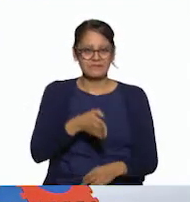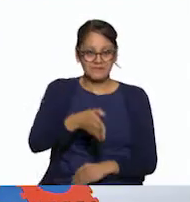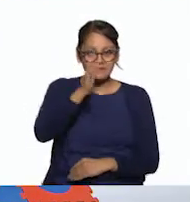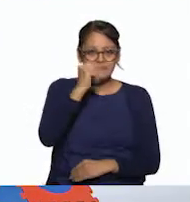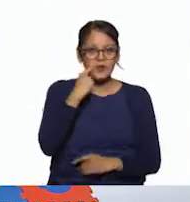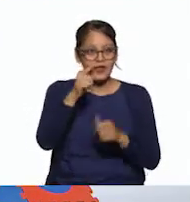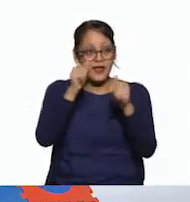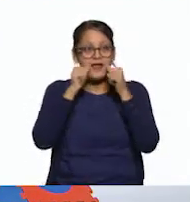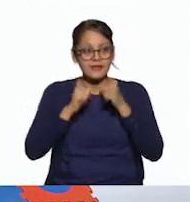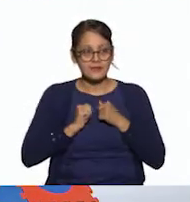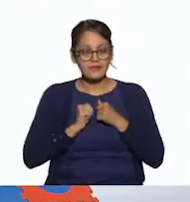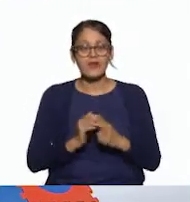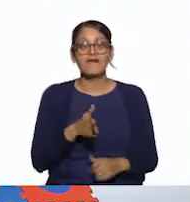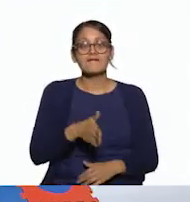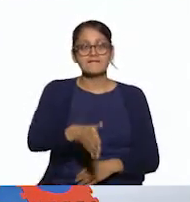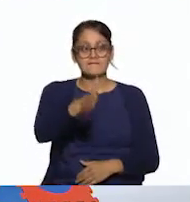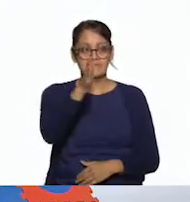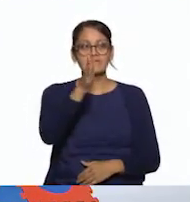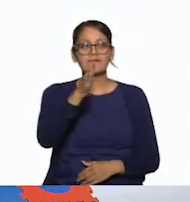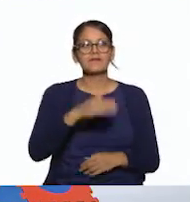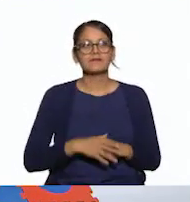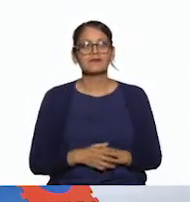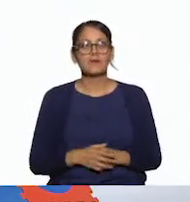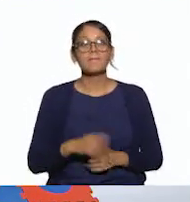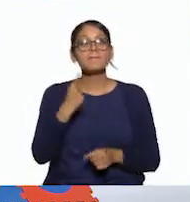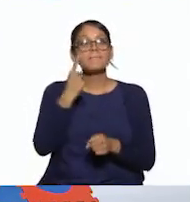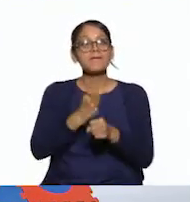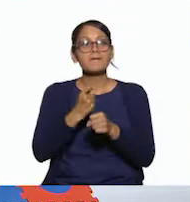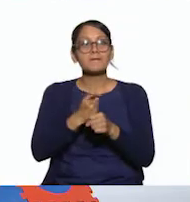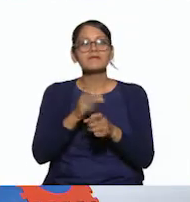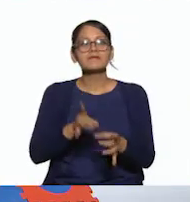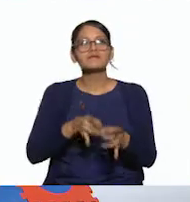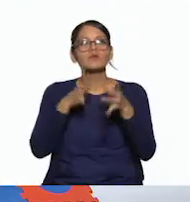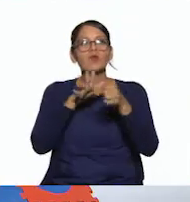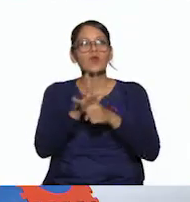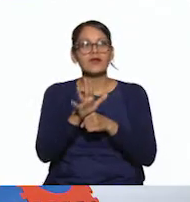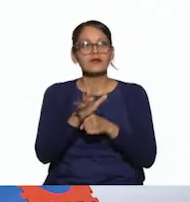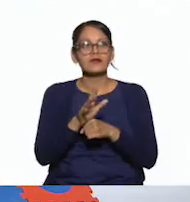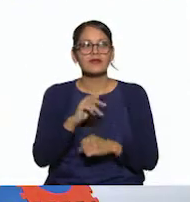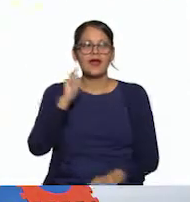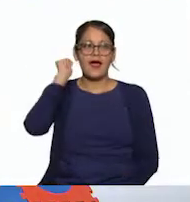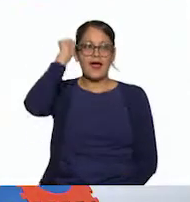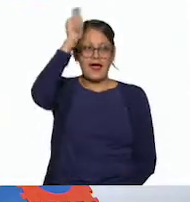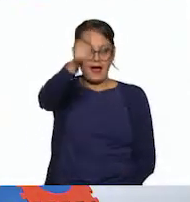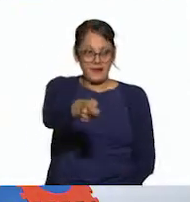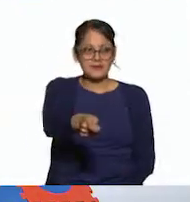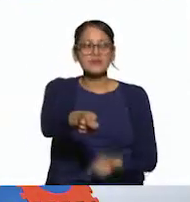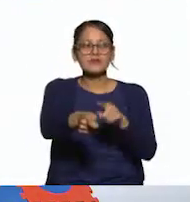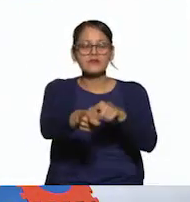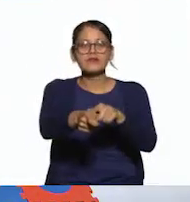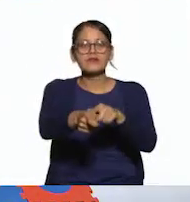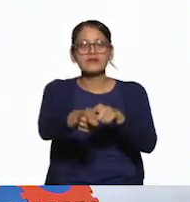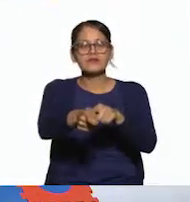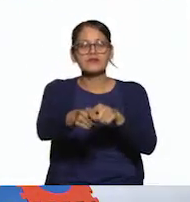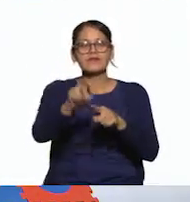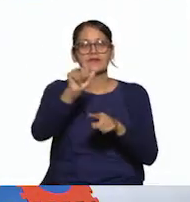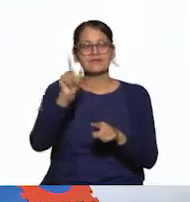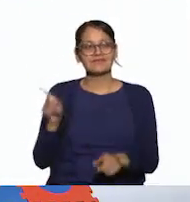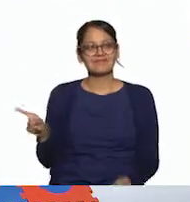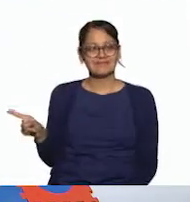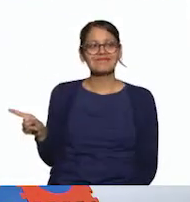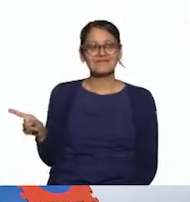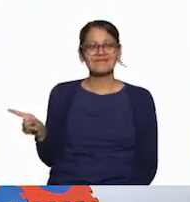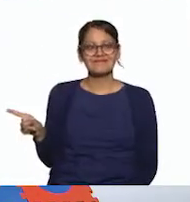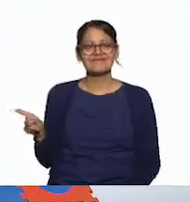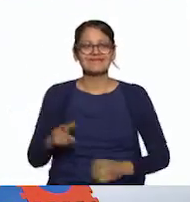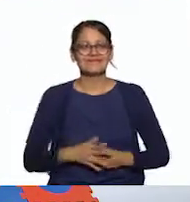atención, hacia el frente. Entonces vamos a tener la primera dirección, que es adelante. Adelante. Adelante.